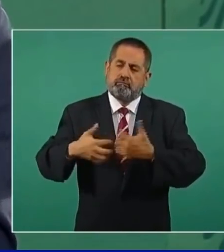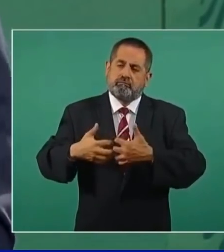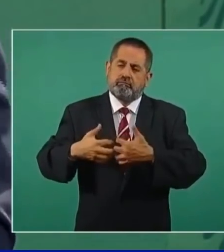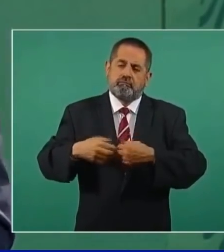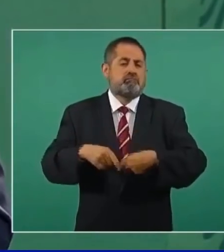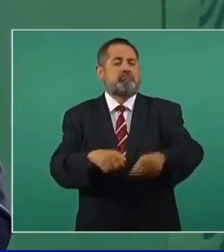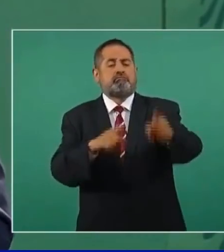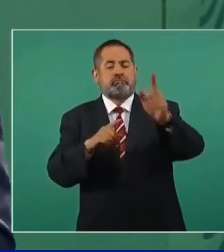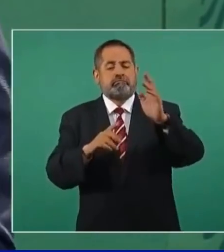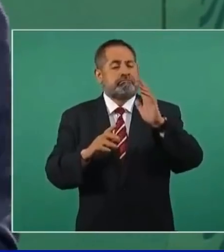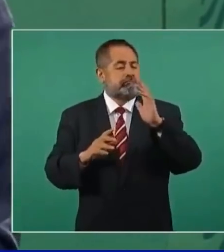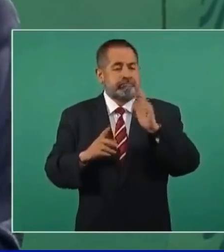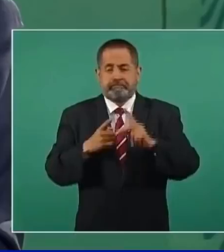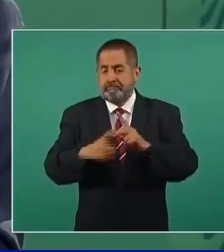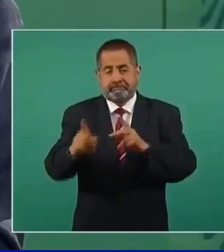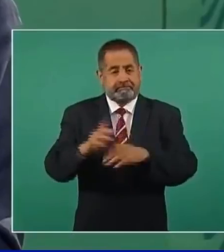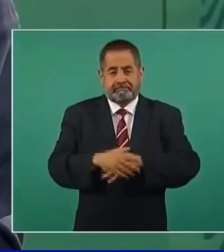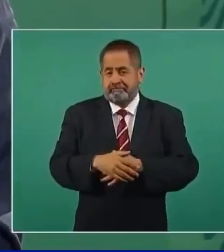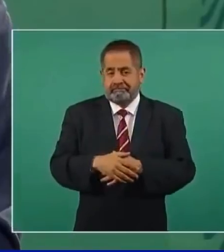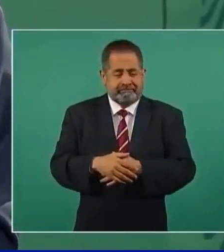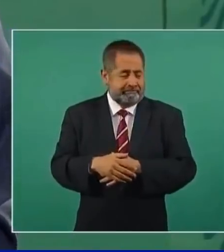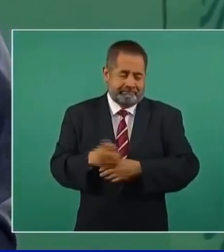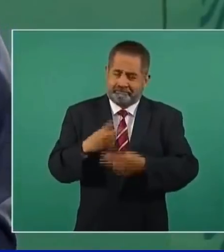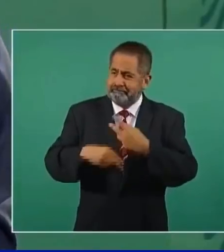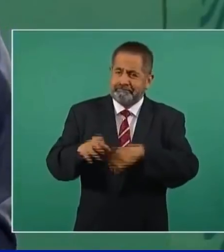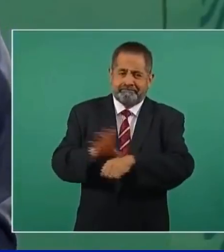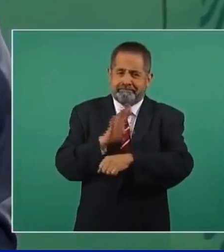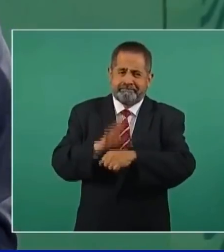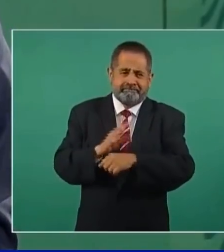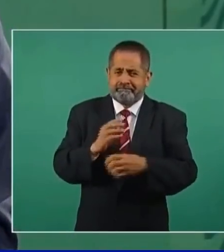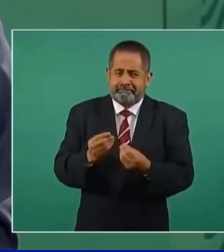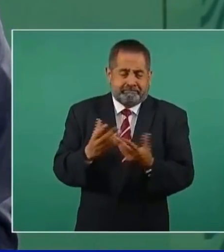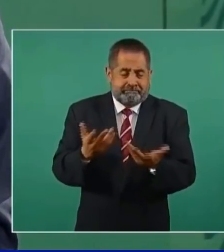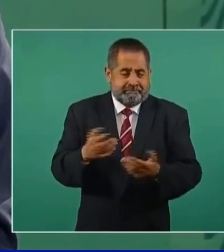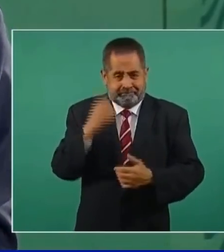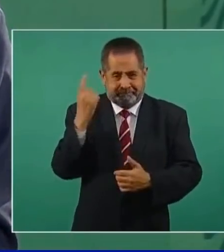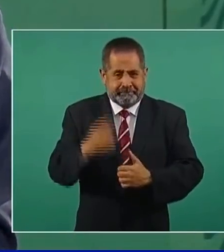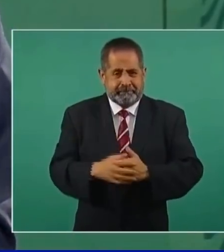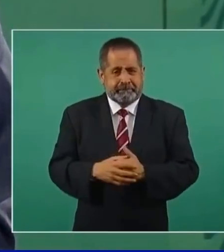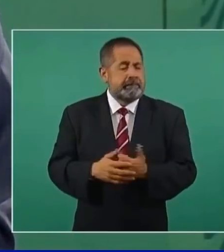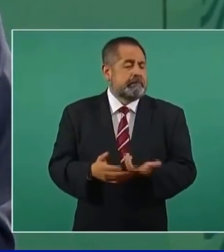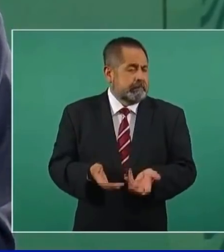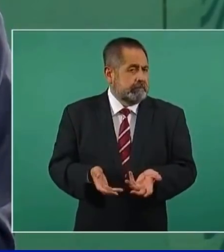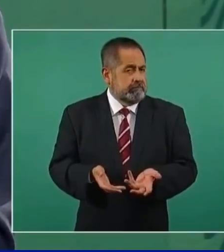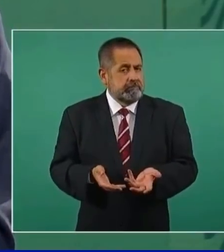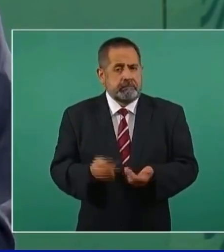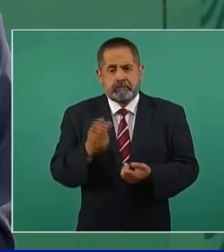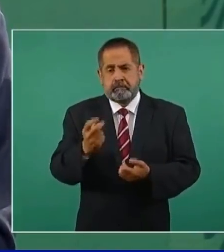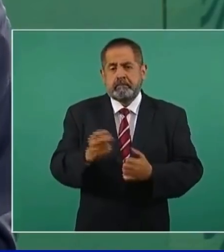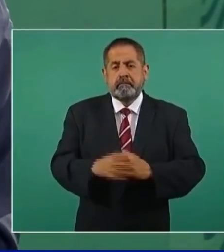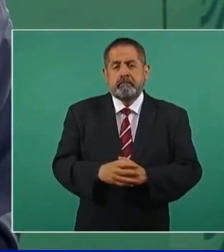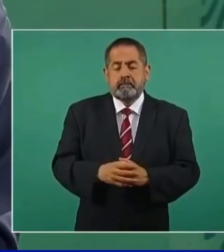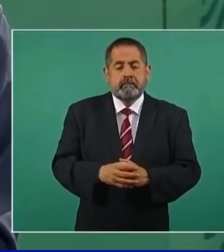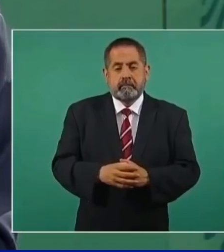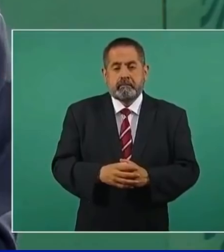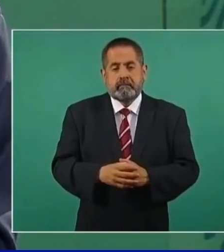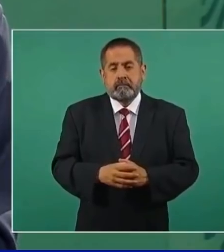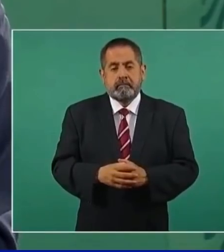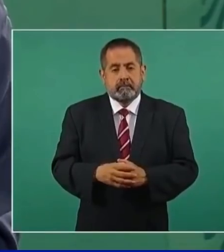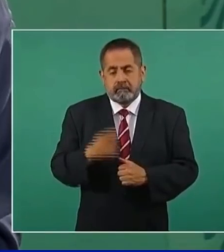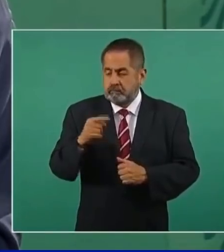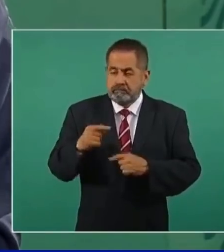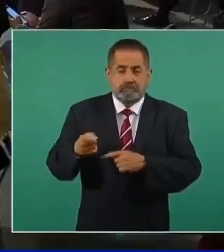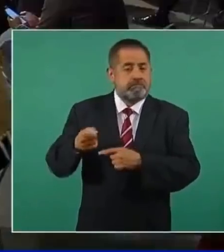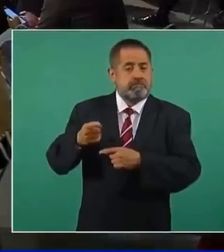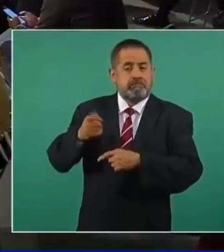Se echa a andar y a producir energía. Y en efecto es